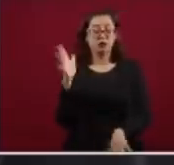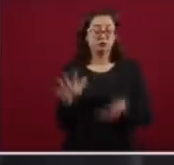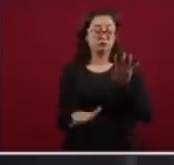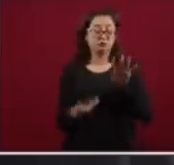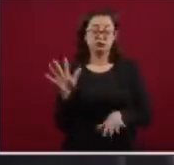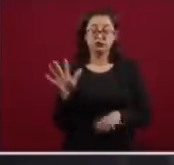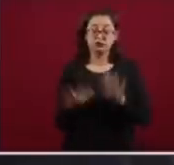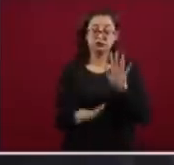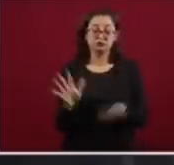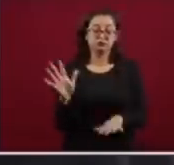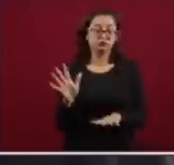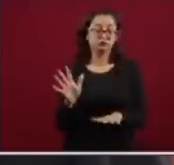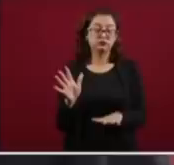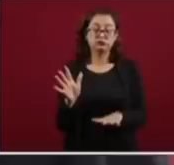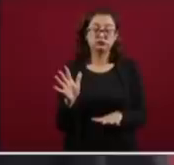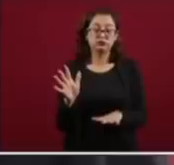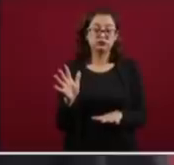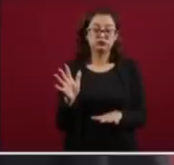d